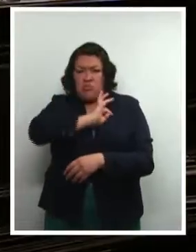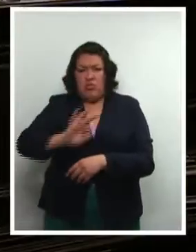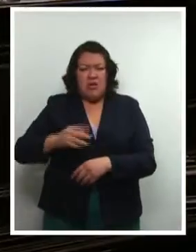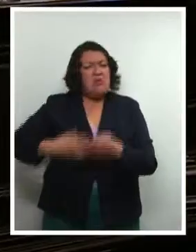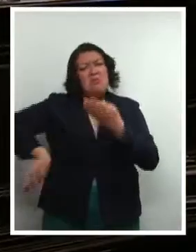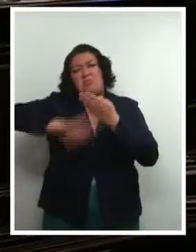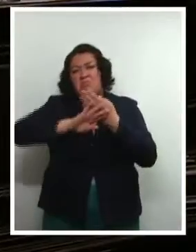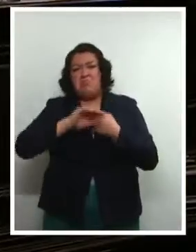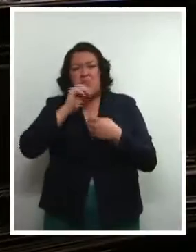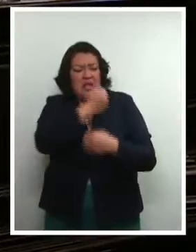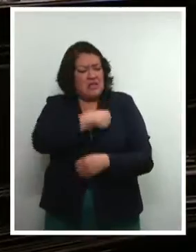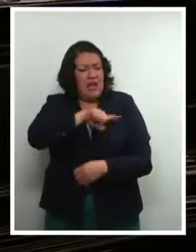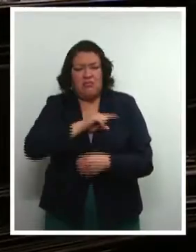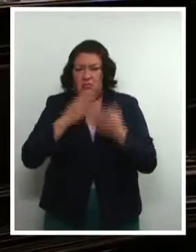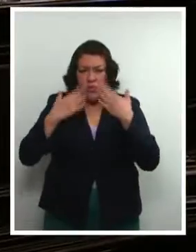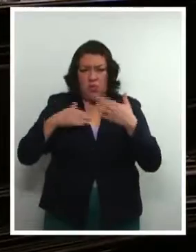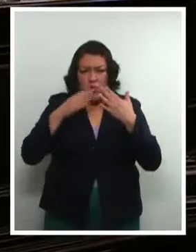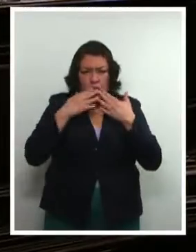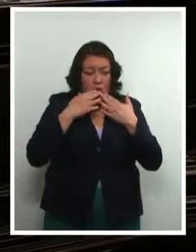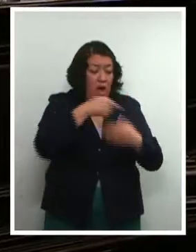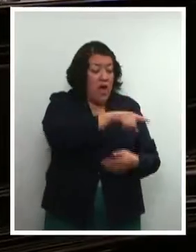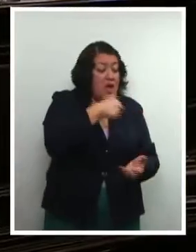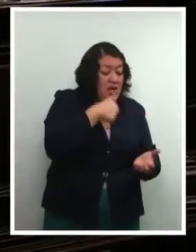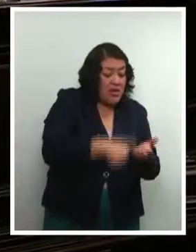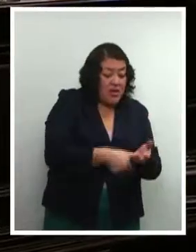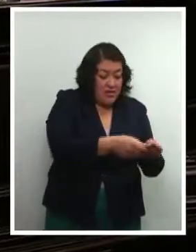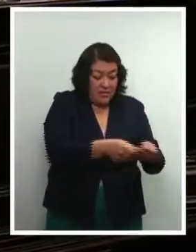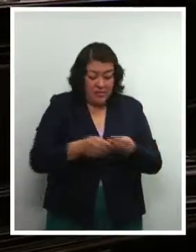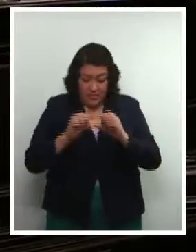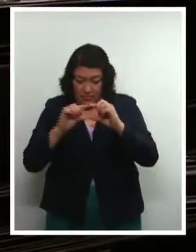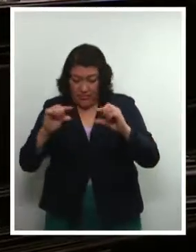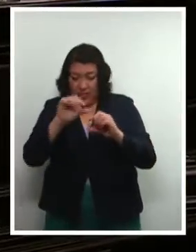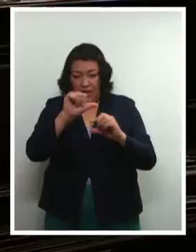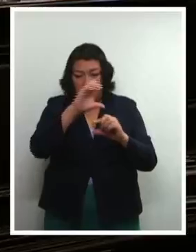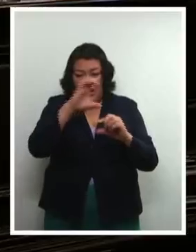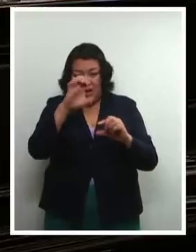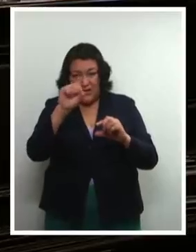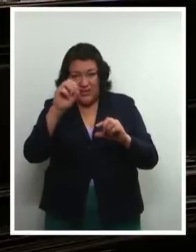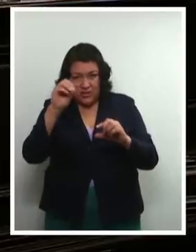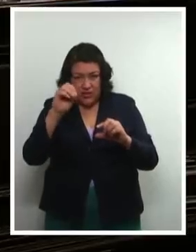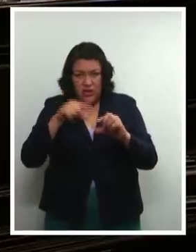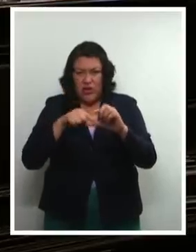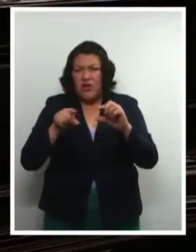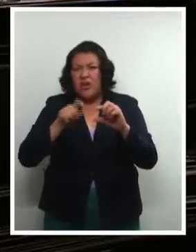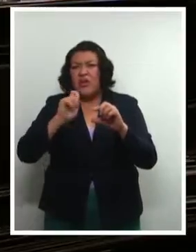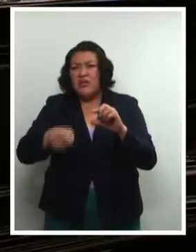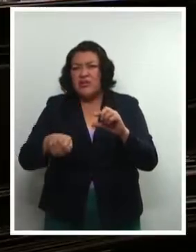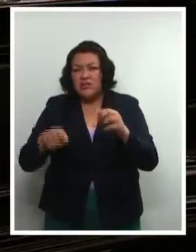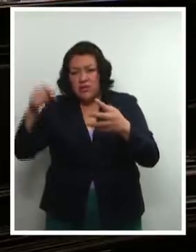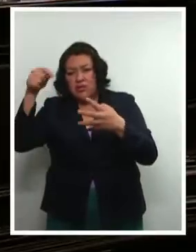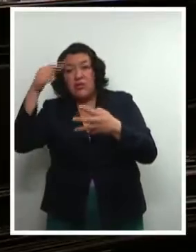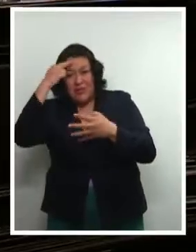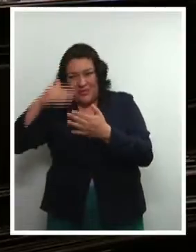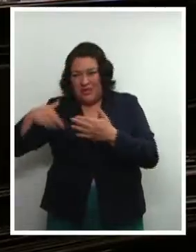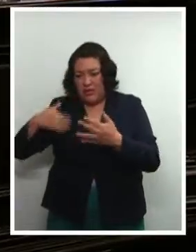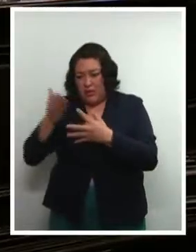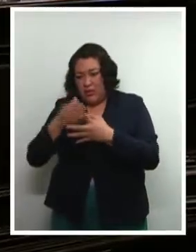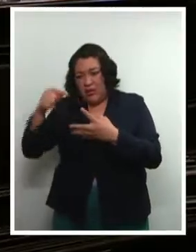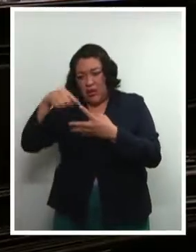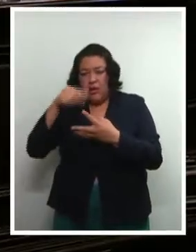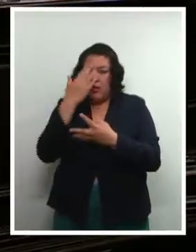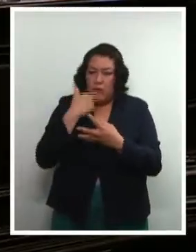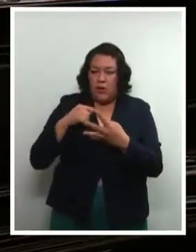como está contemplado en el dictamen, el término acceso puede caer en la disyuntiva de cualquiera de estas 3 categorías.